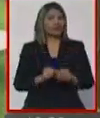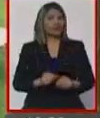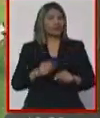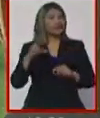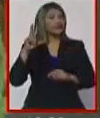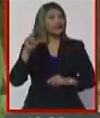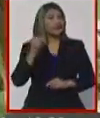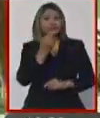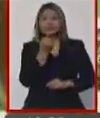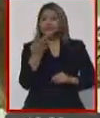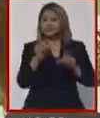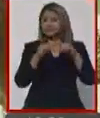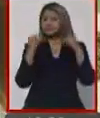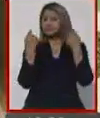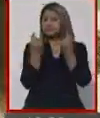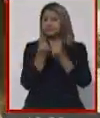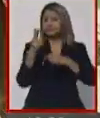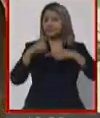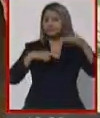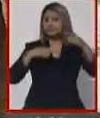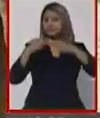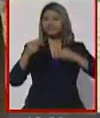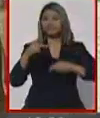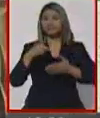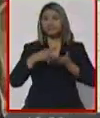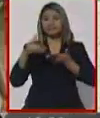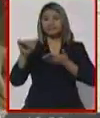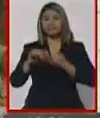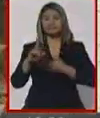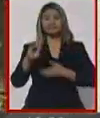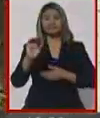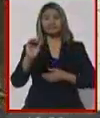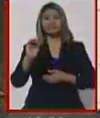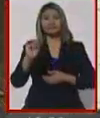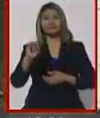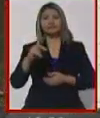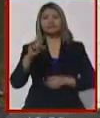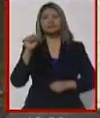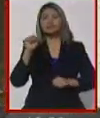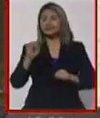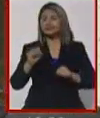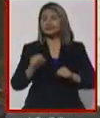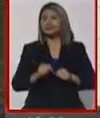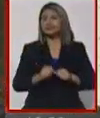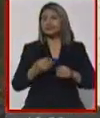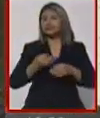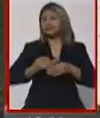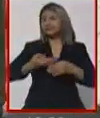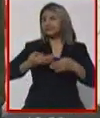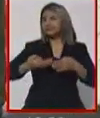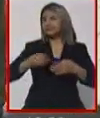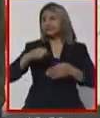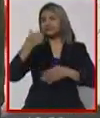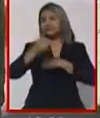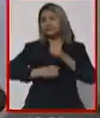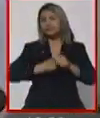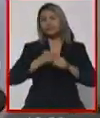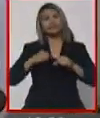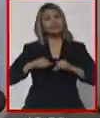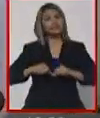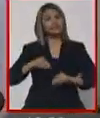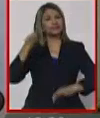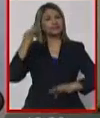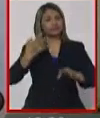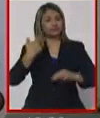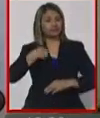la negativa de algunos sectores de la construcción del proyecto Rositas, este podría haberse atrasado por otros años más.